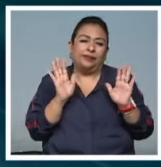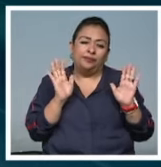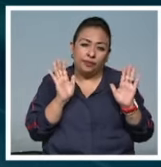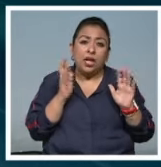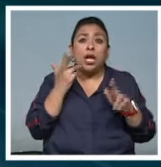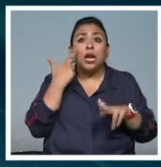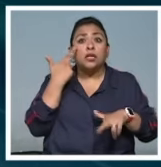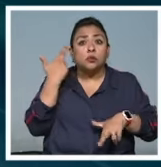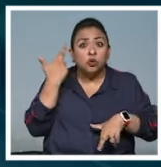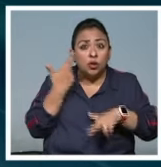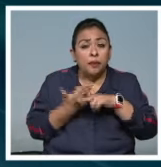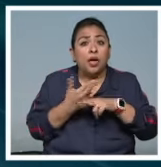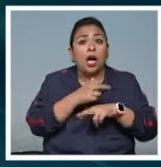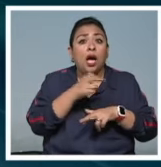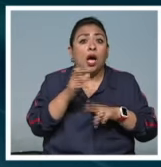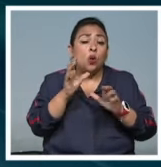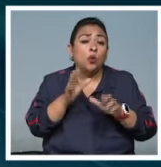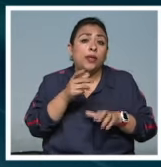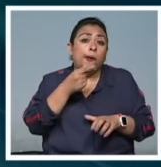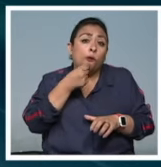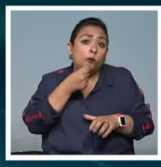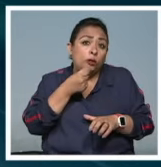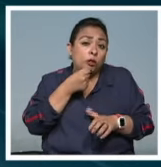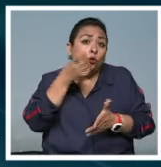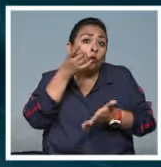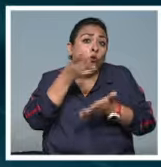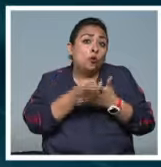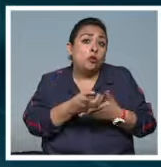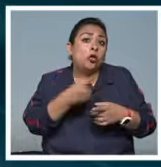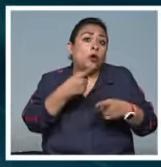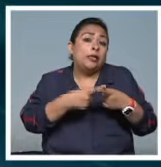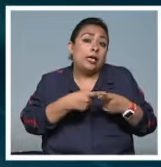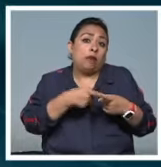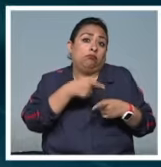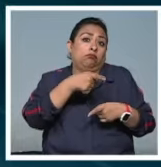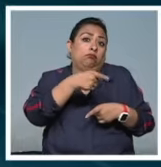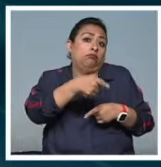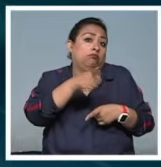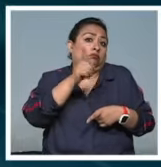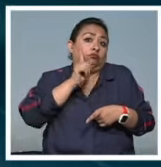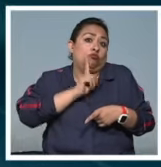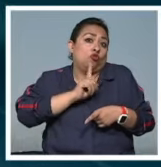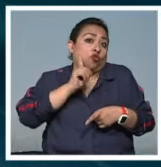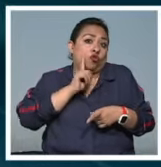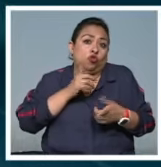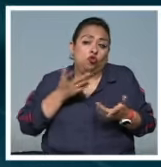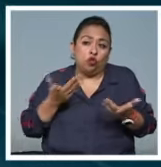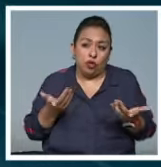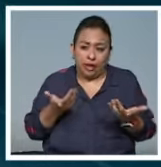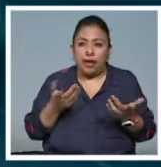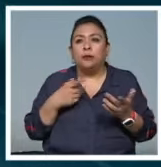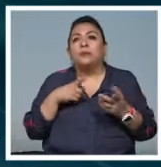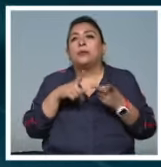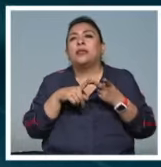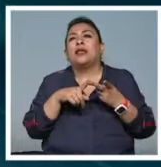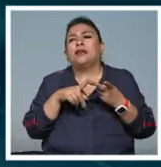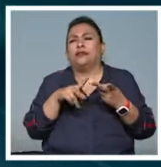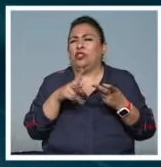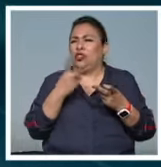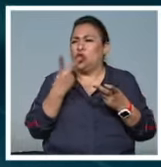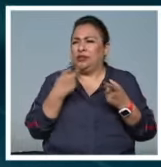las responsabilidades de cuidado de los niños suelen recaer exclusivamente en nosotros. Una